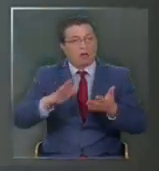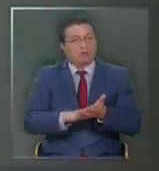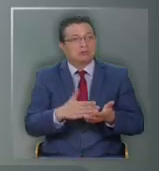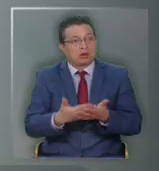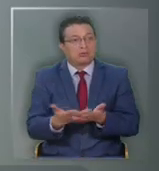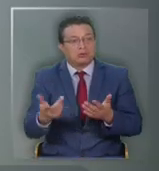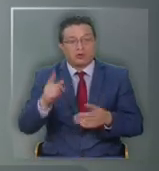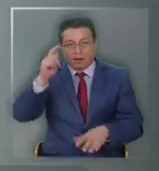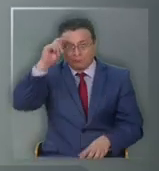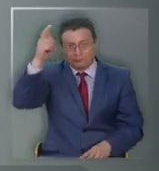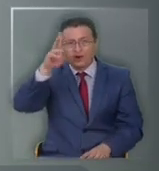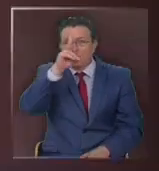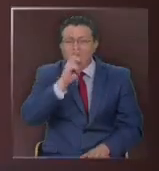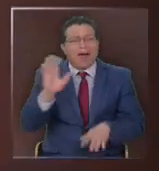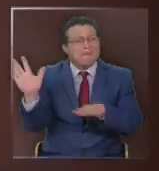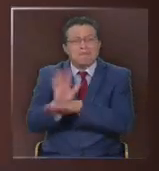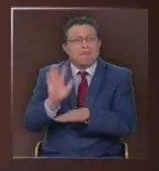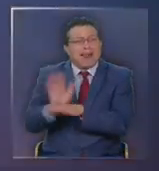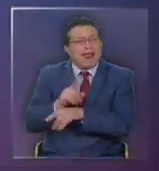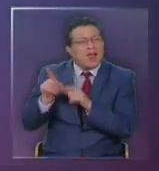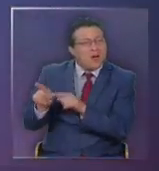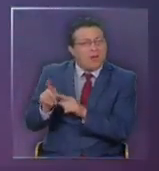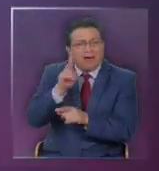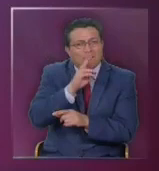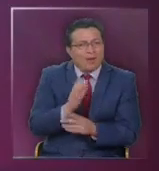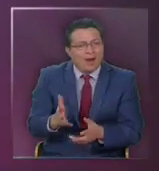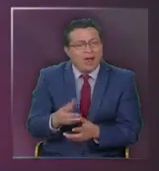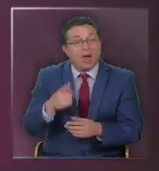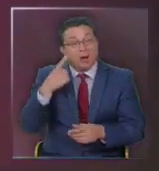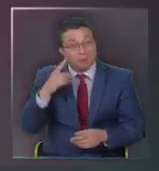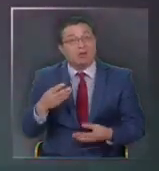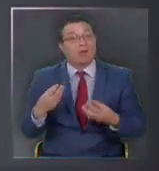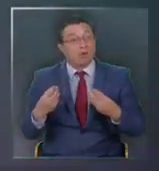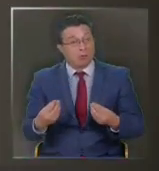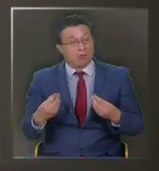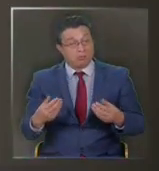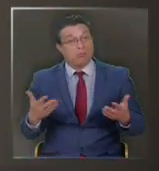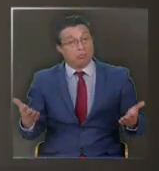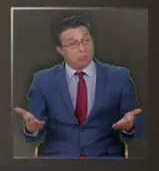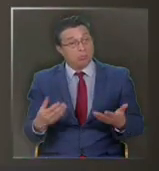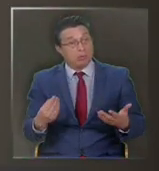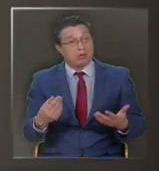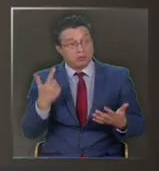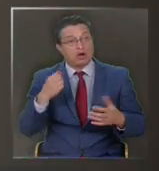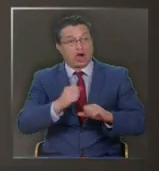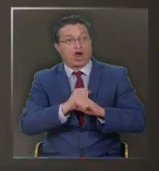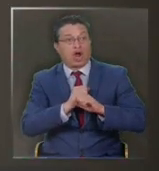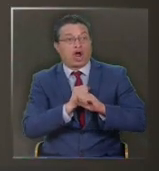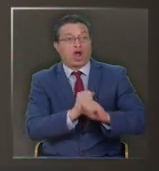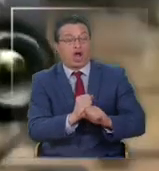sacadas de una película de ciencia ficción, pero que cobran sentido en medio del